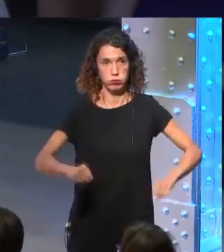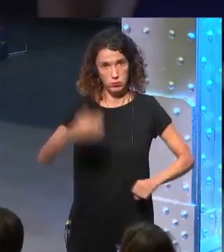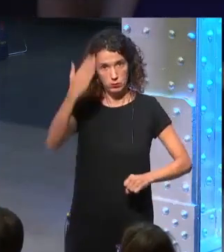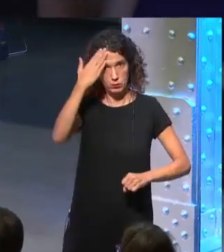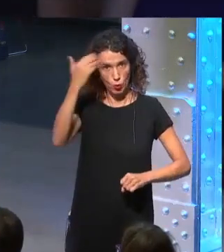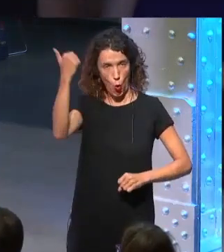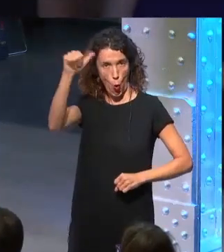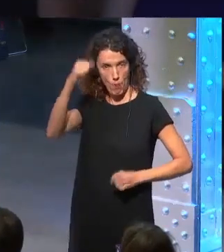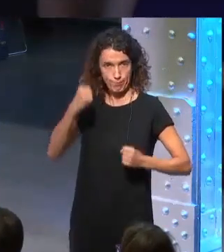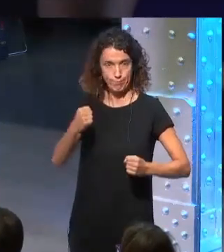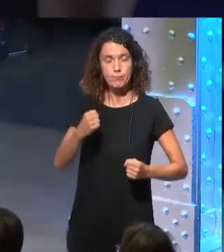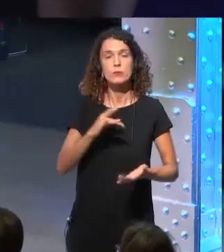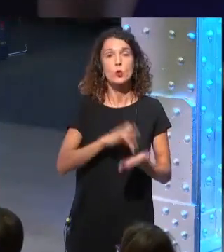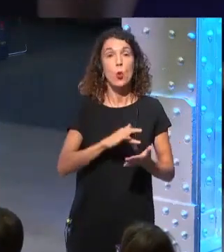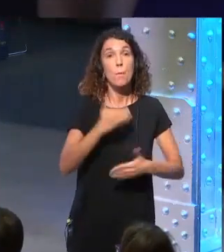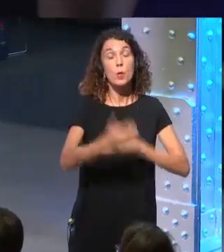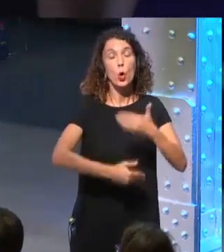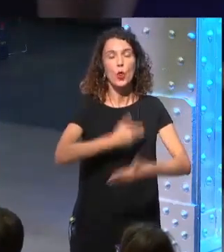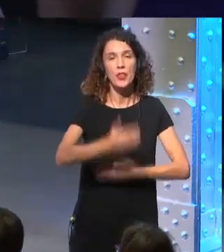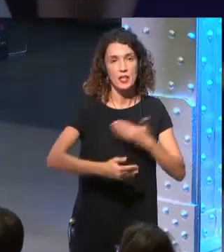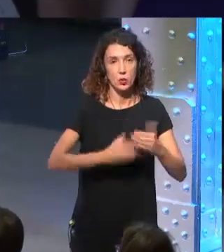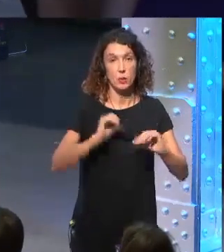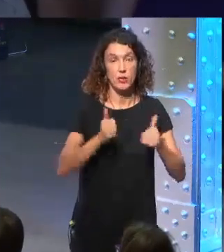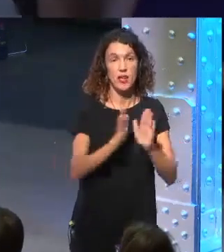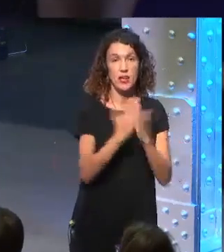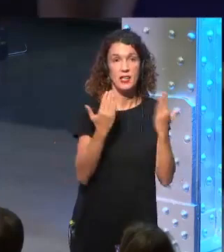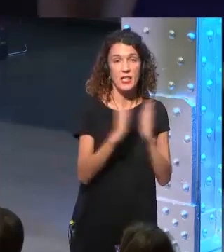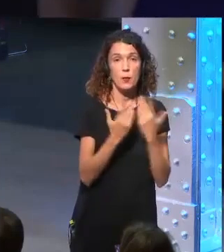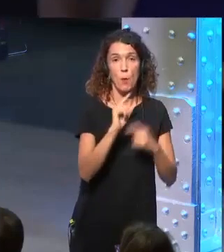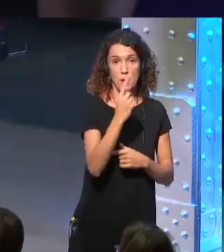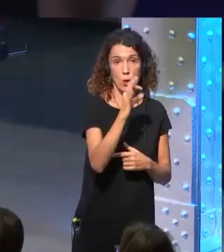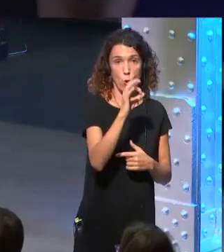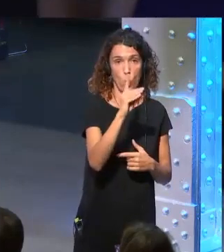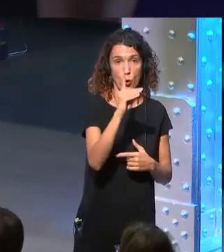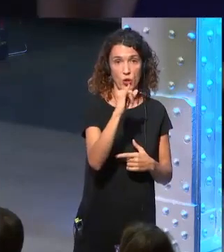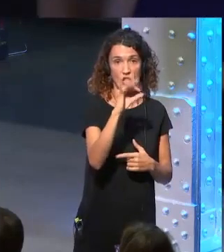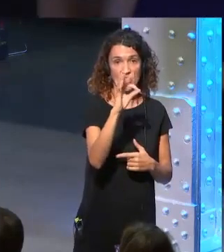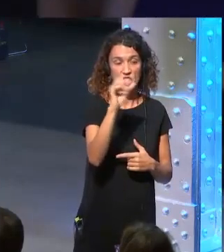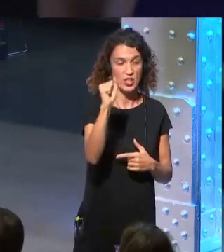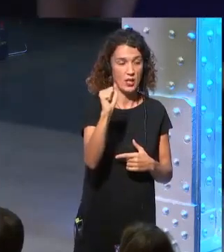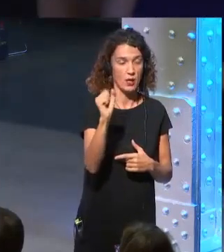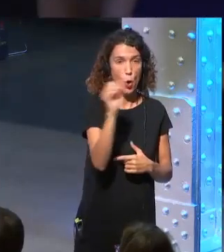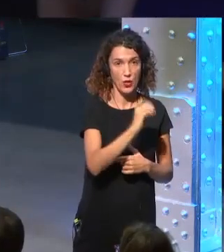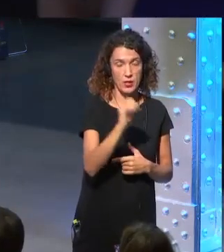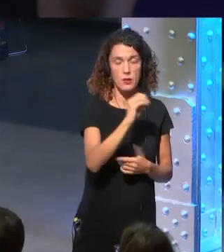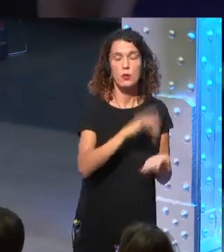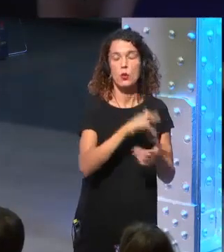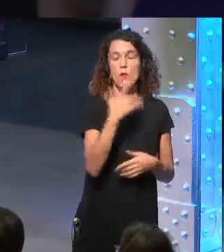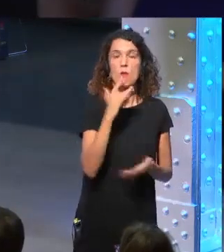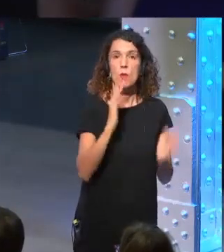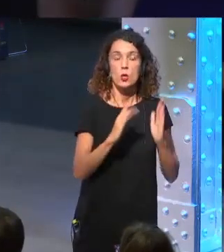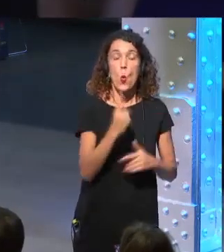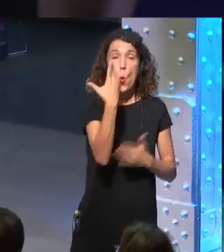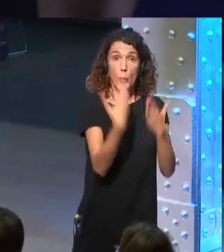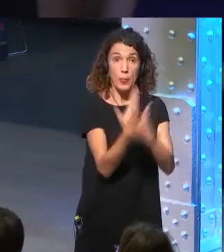que comienza en el primer libro de la Odisea con un incidente. Un